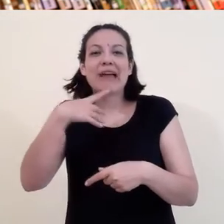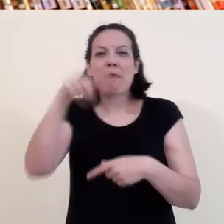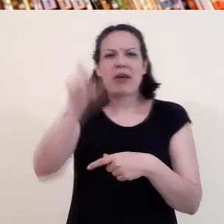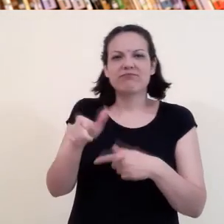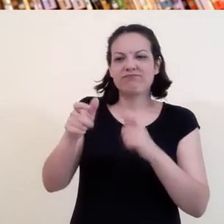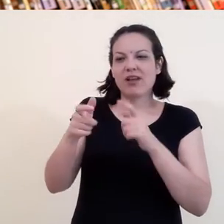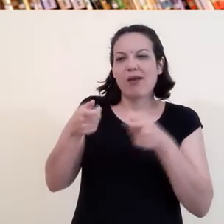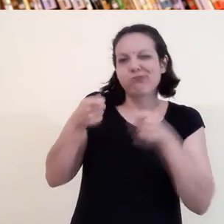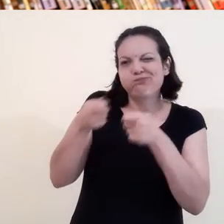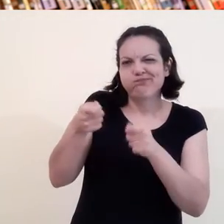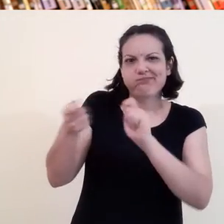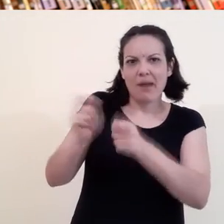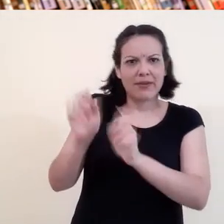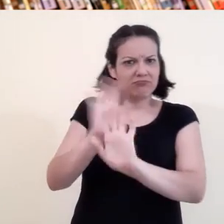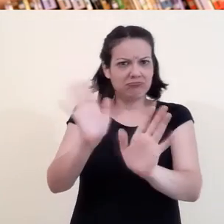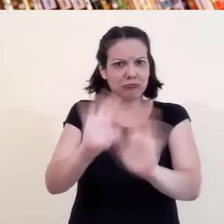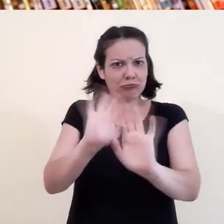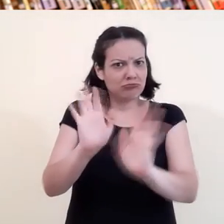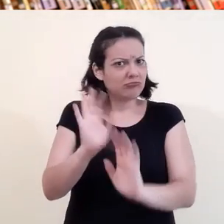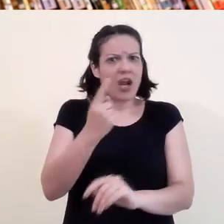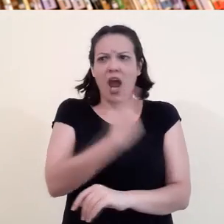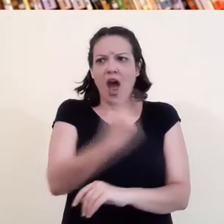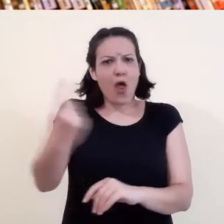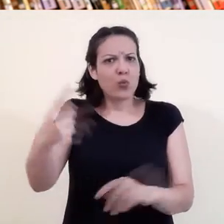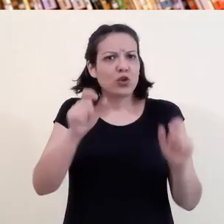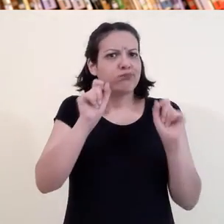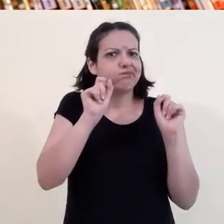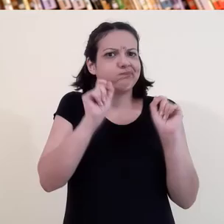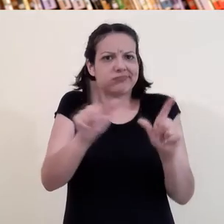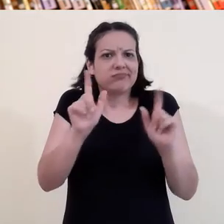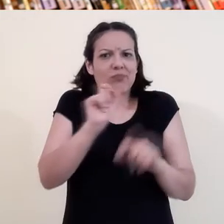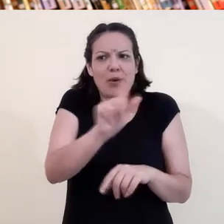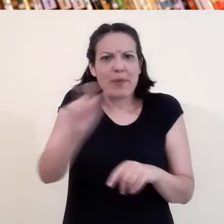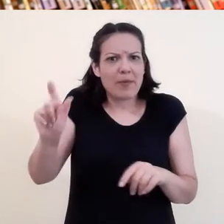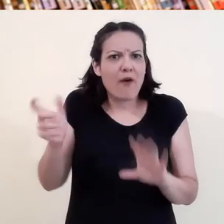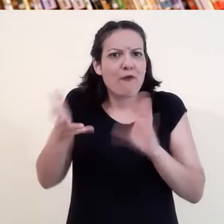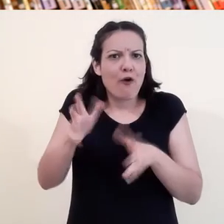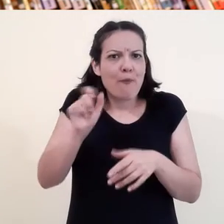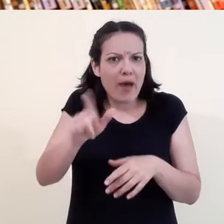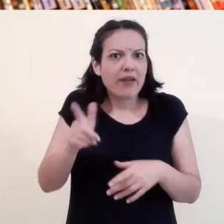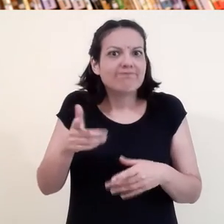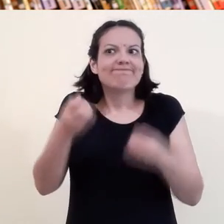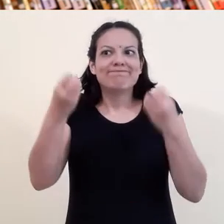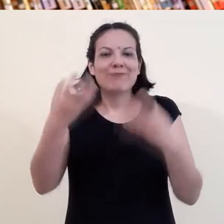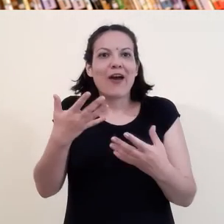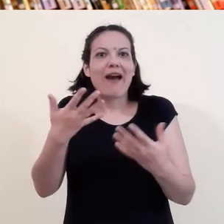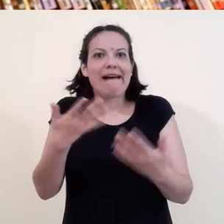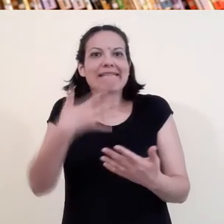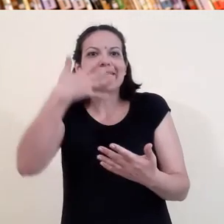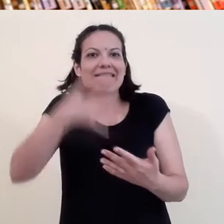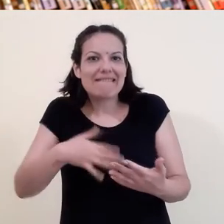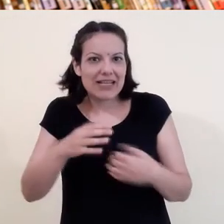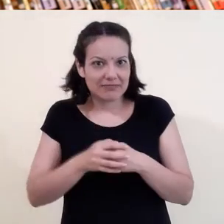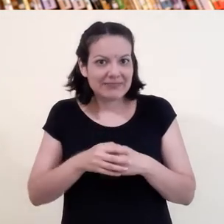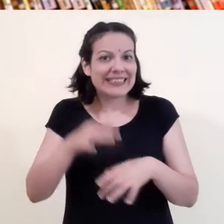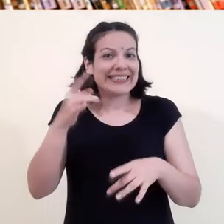nadie. Somos así, la otra es así, el otro es así, y está bueno que nos alojemos así, siempre y cuando